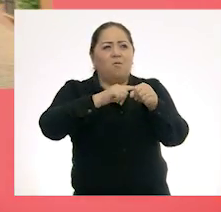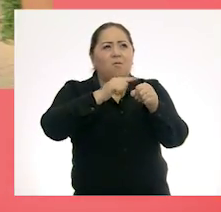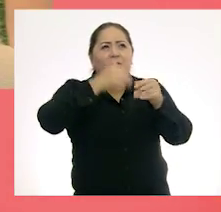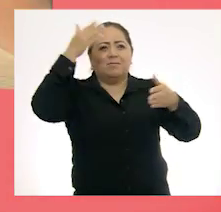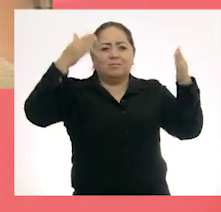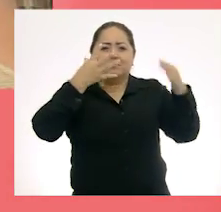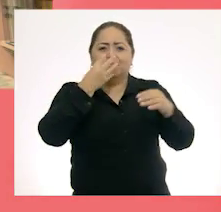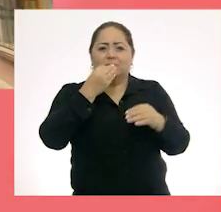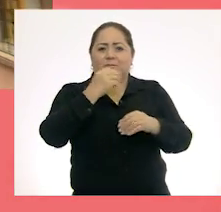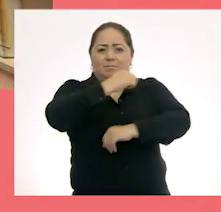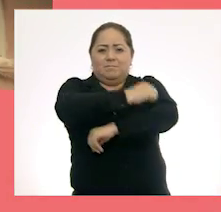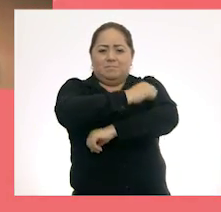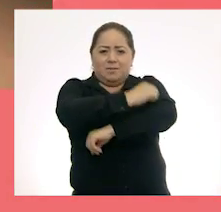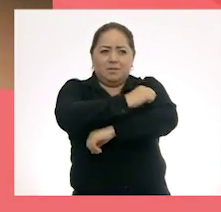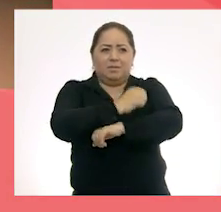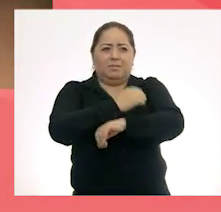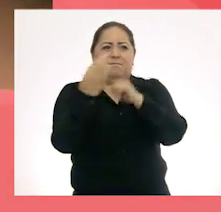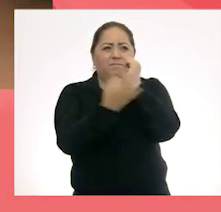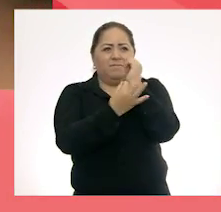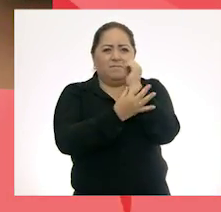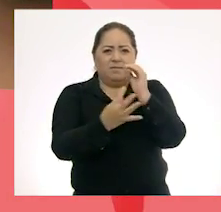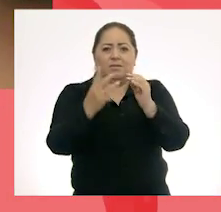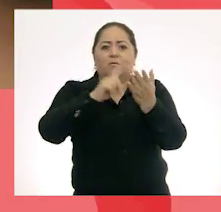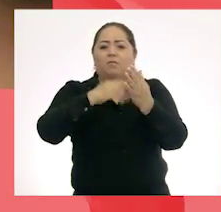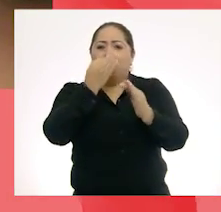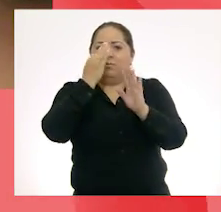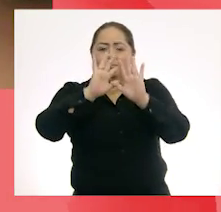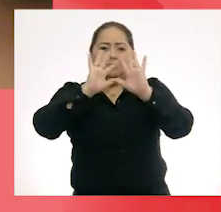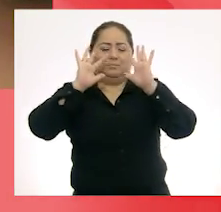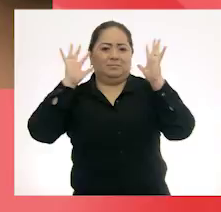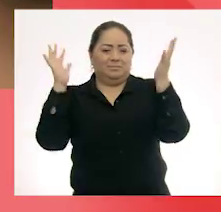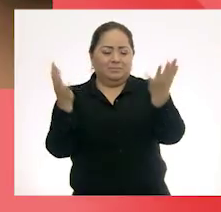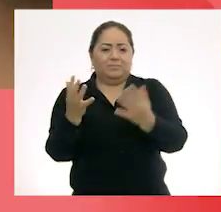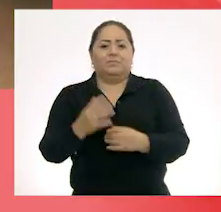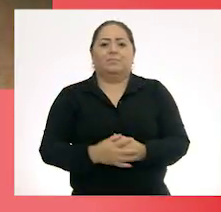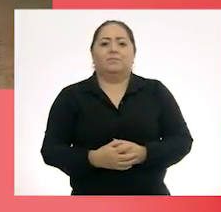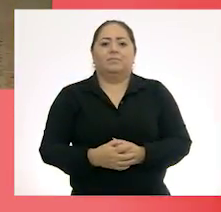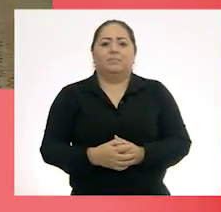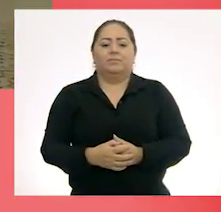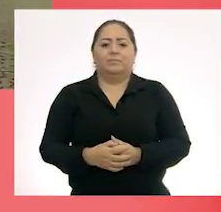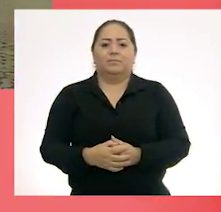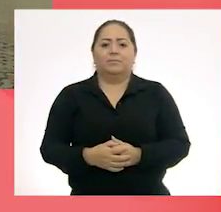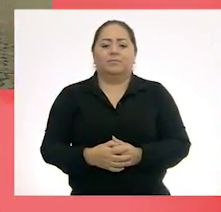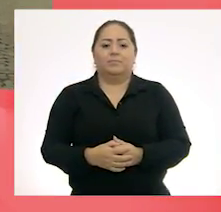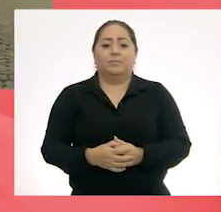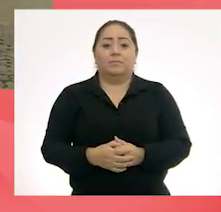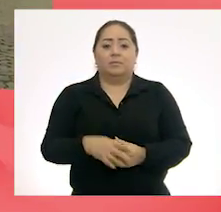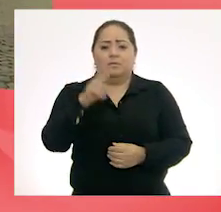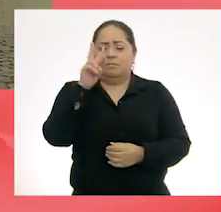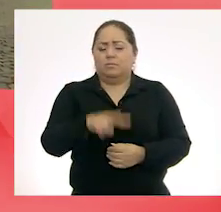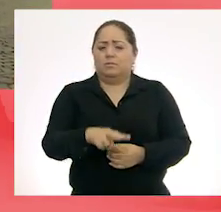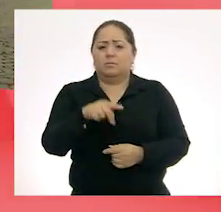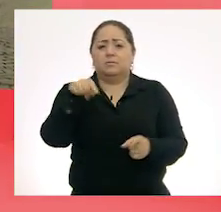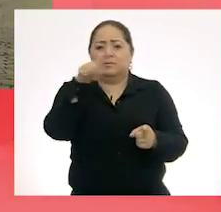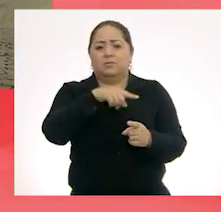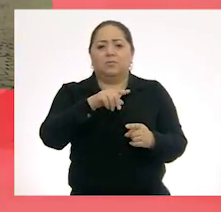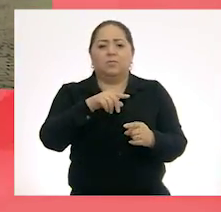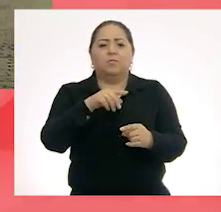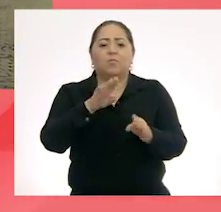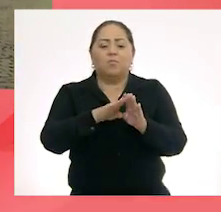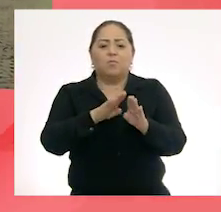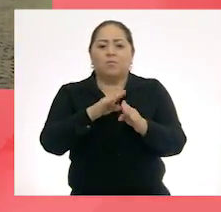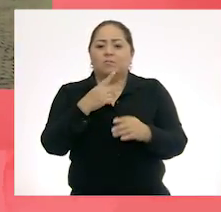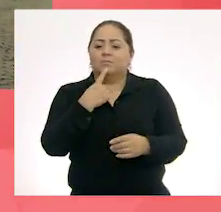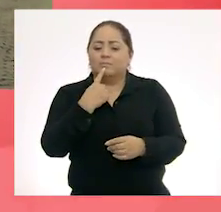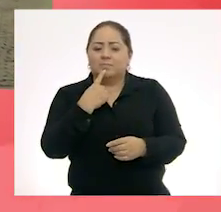paredes adornadas con ventanas de hierro forjado, abrazadas por enredaderas y flores de bugambilia. Es, sin duda, el encuentro con